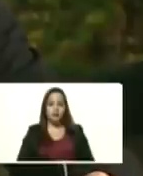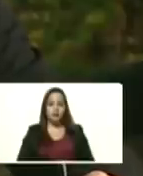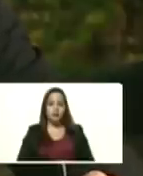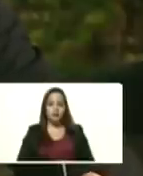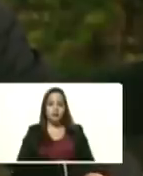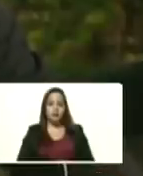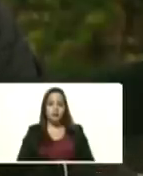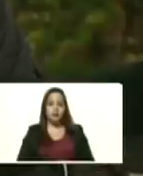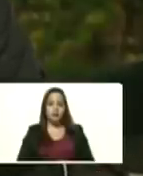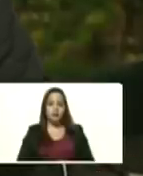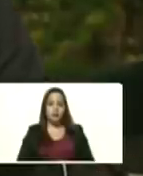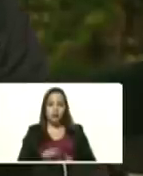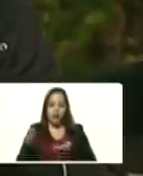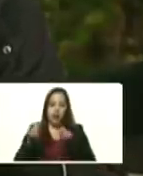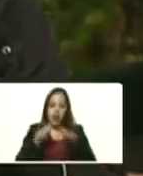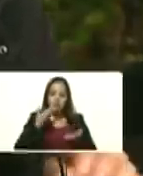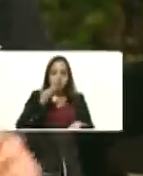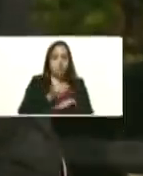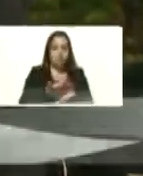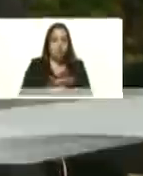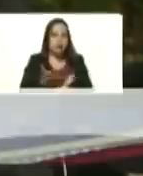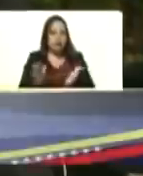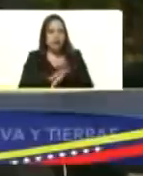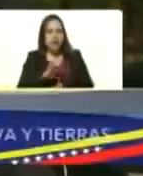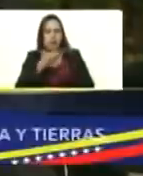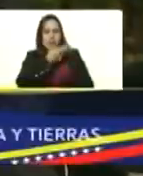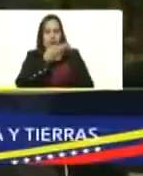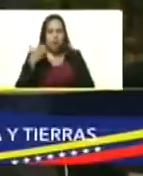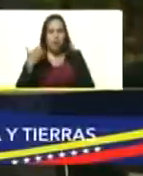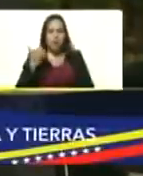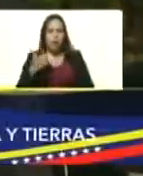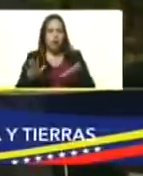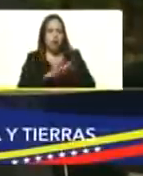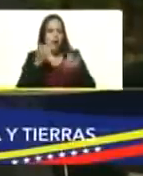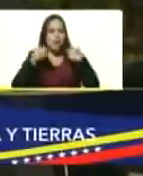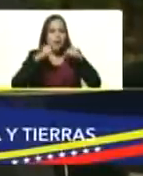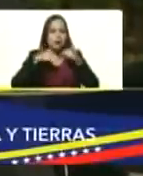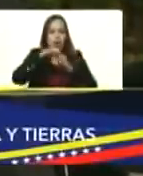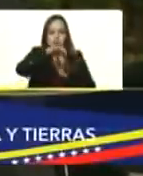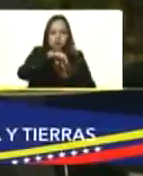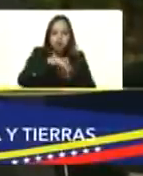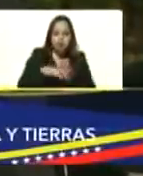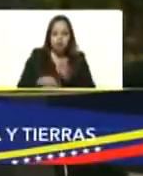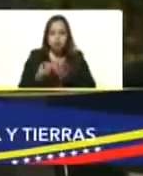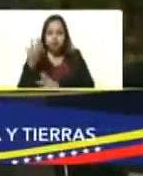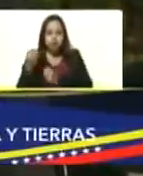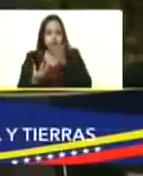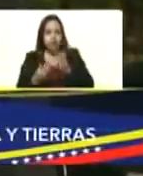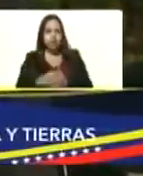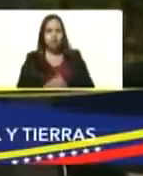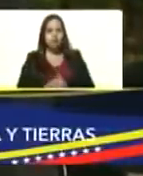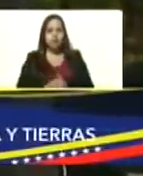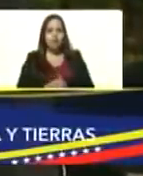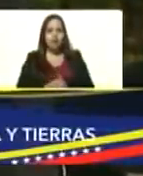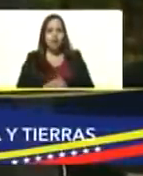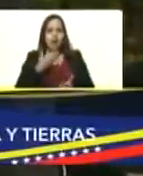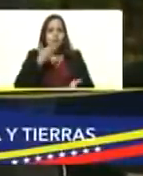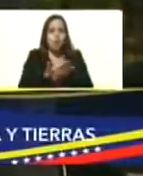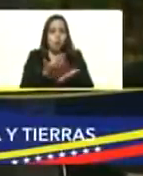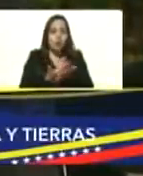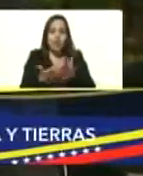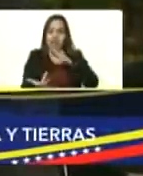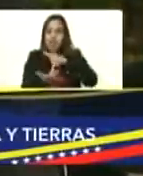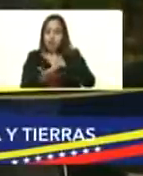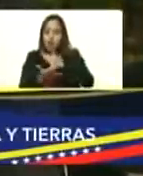recibimos la propuesta del mejoramiento de la práctica agronómica la propuesta de tecnología